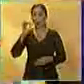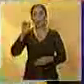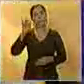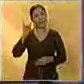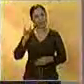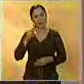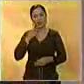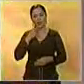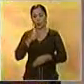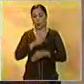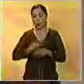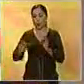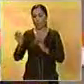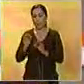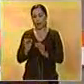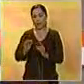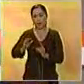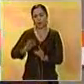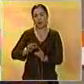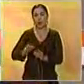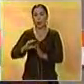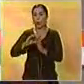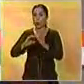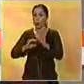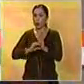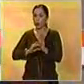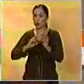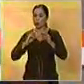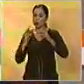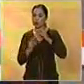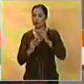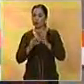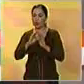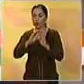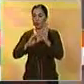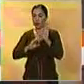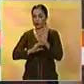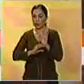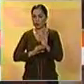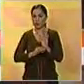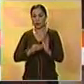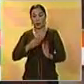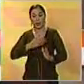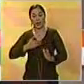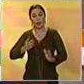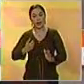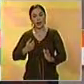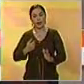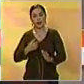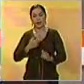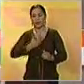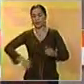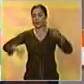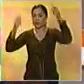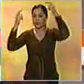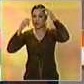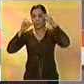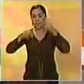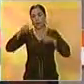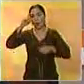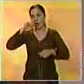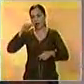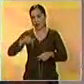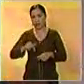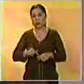advierten que el gobierno prepara una emboscada constitucional con la reforma a la Carta Magna que pretende realizar el presidente Chávez este mismo